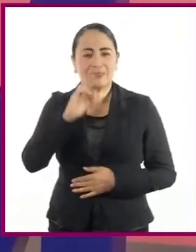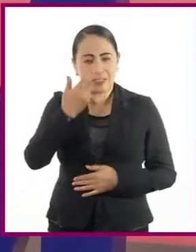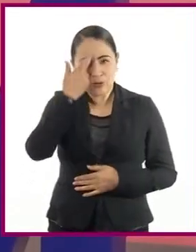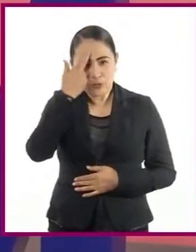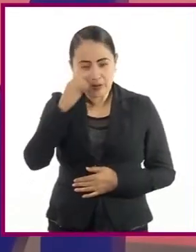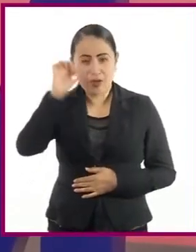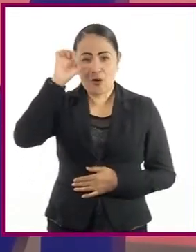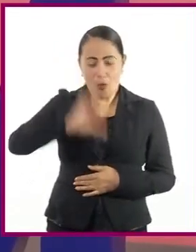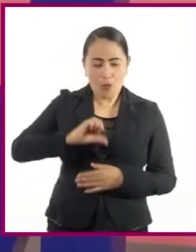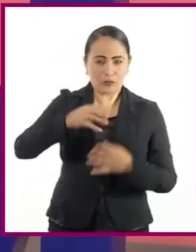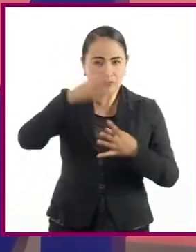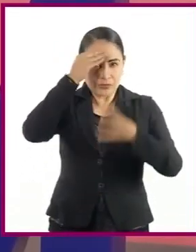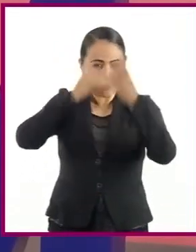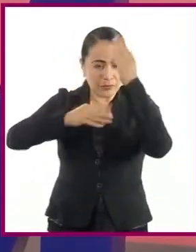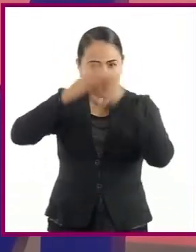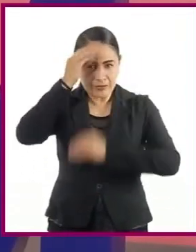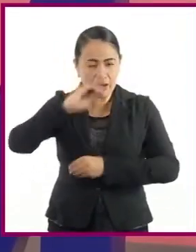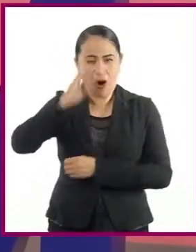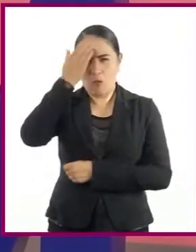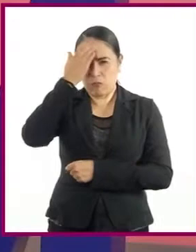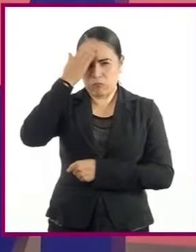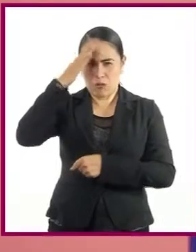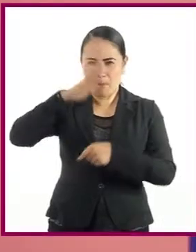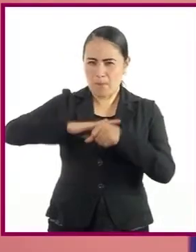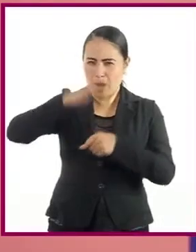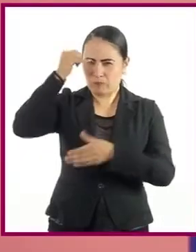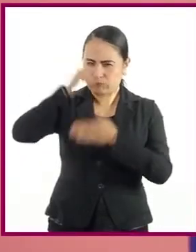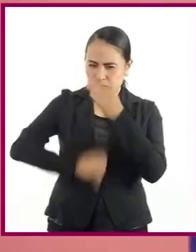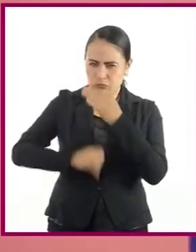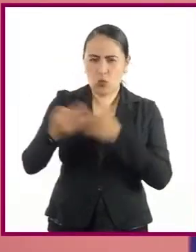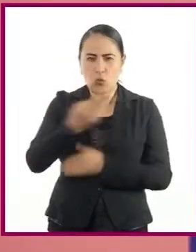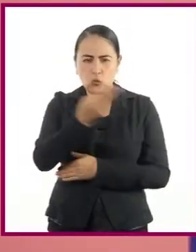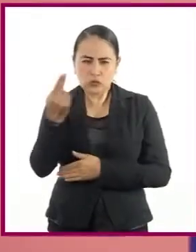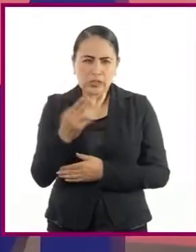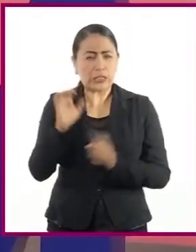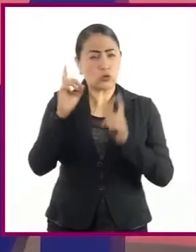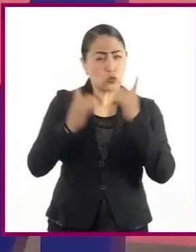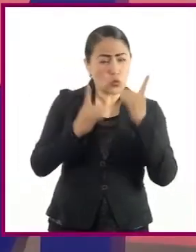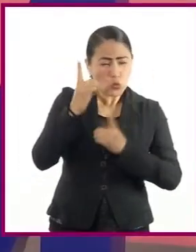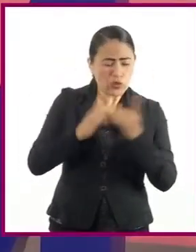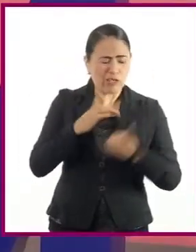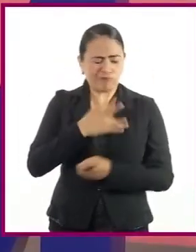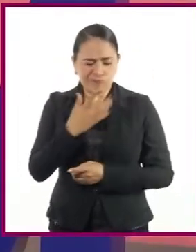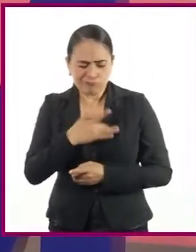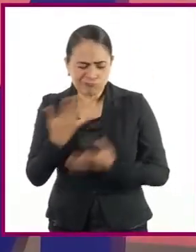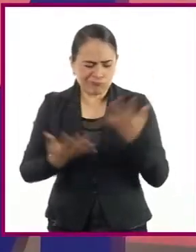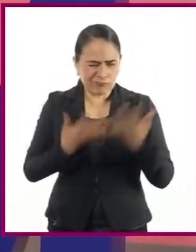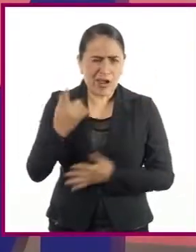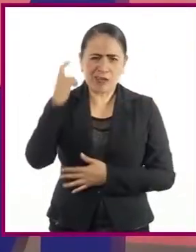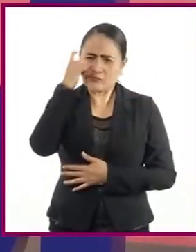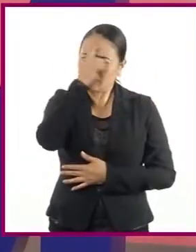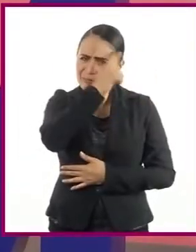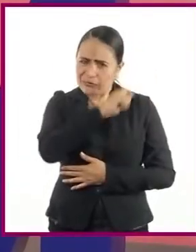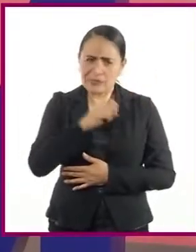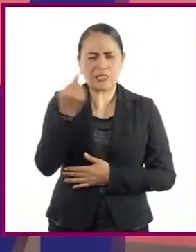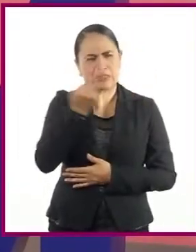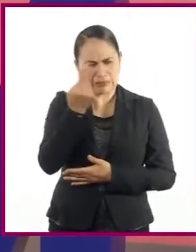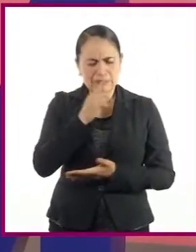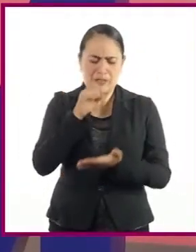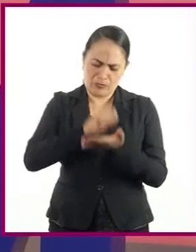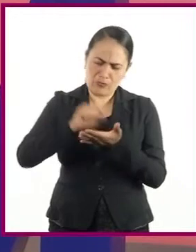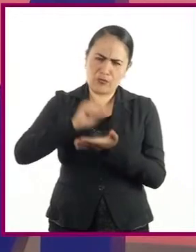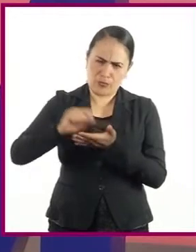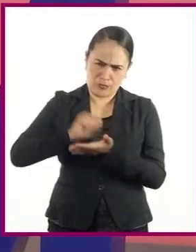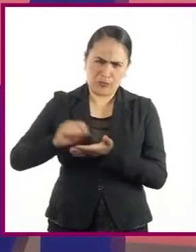para reforzar su conocimiento. Así que les recomiendo llevar un registro de las dudas, inquietudes o dificultades que surjan al resolver